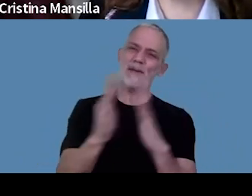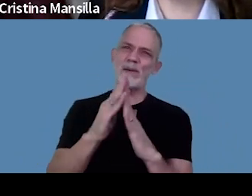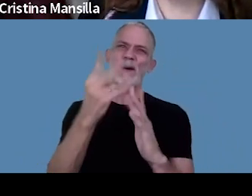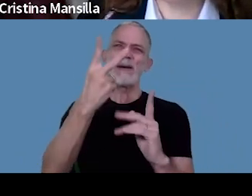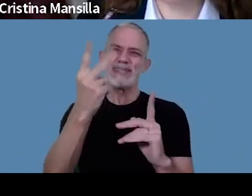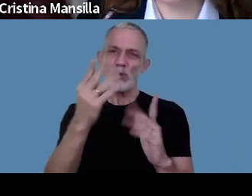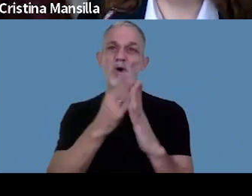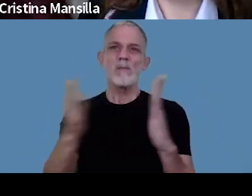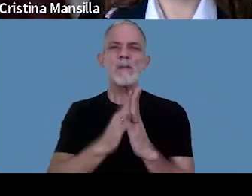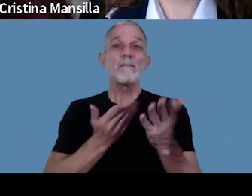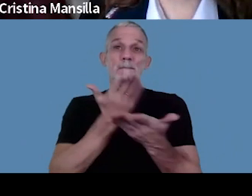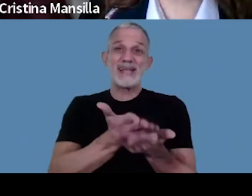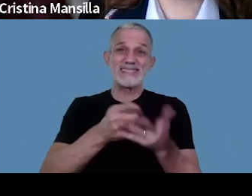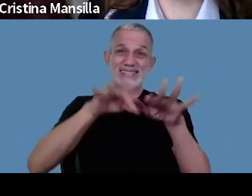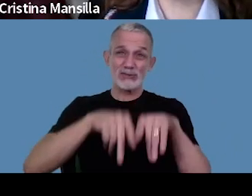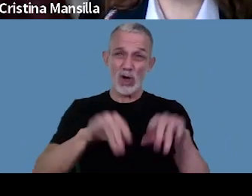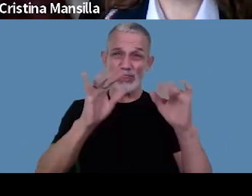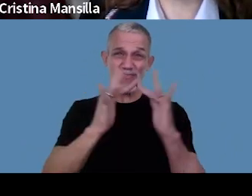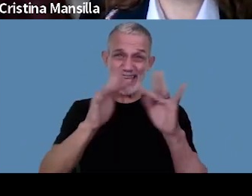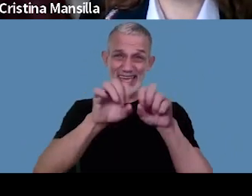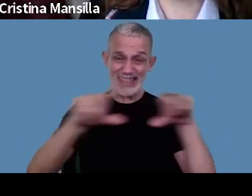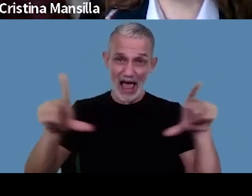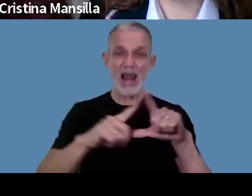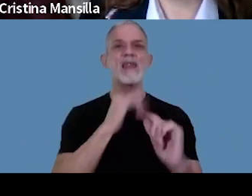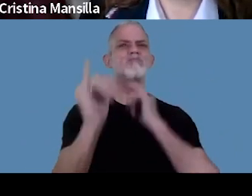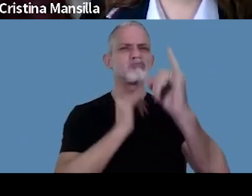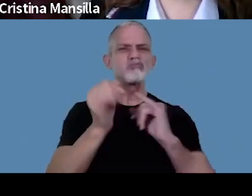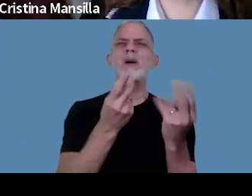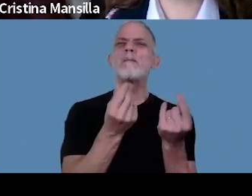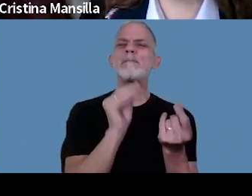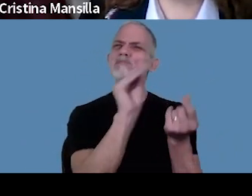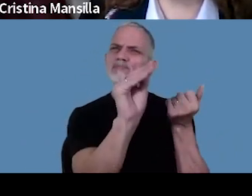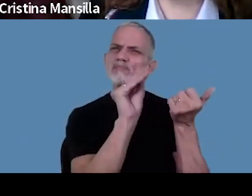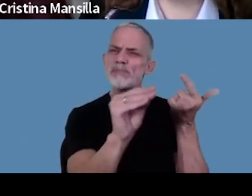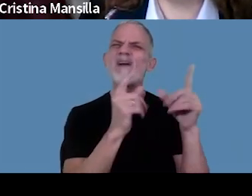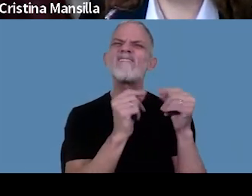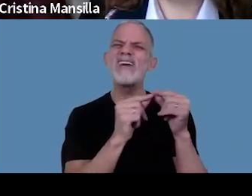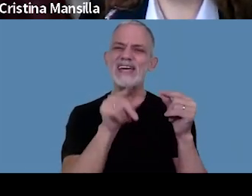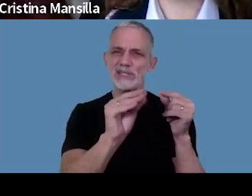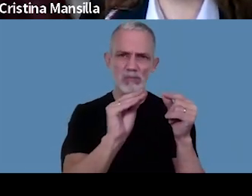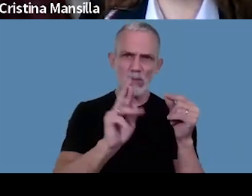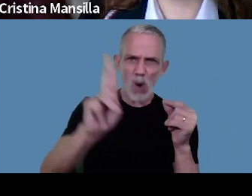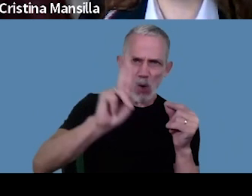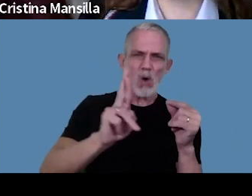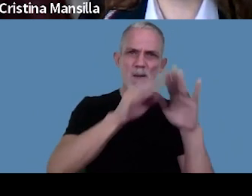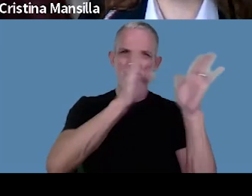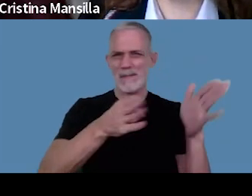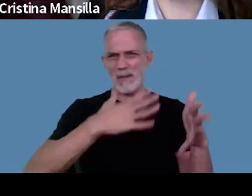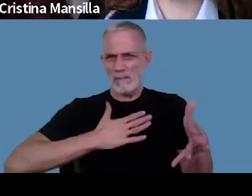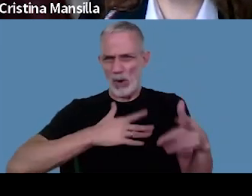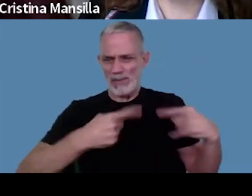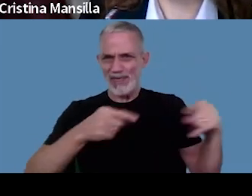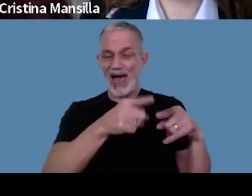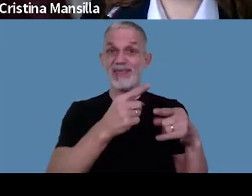la presentación digital, informando el importe, fecha de habilitación del bien, que es a partir del cual se